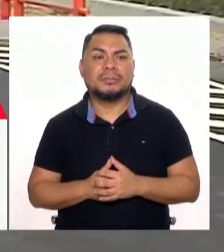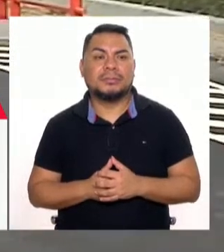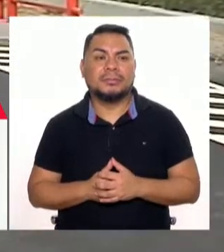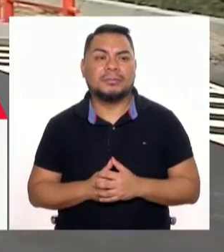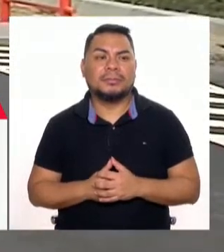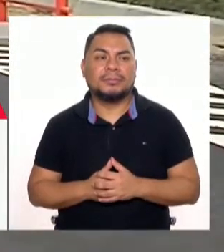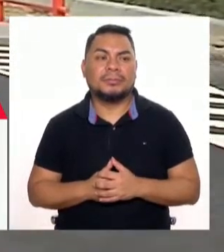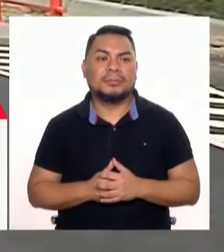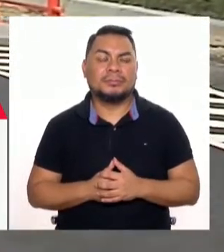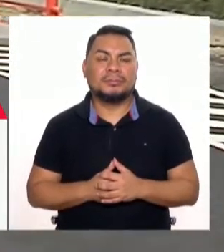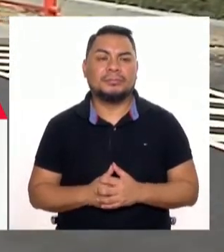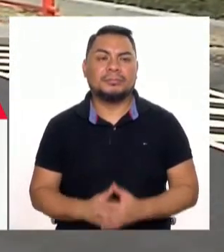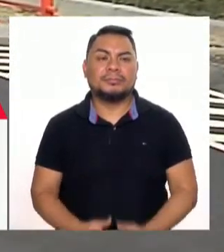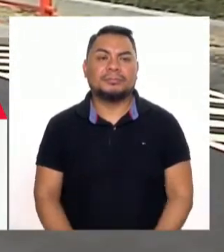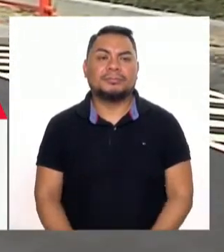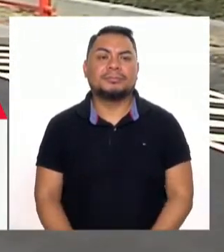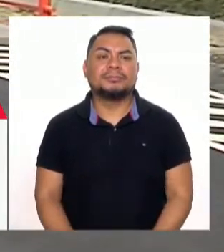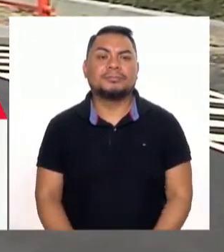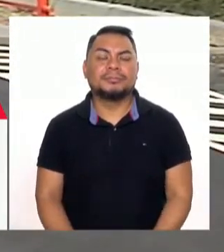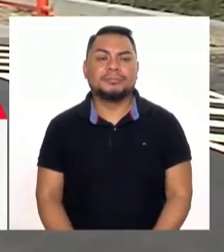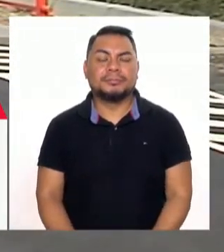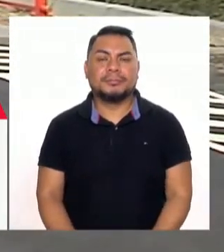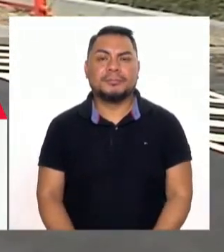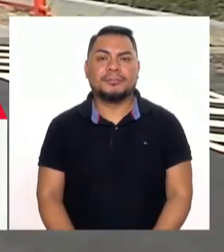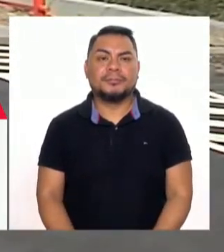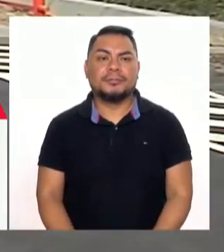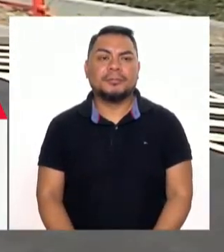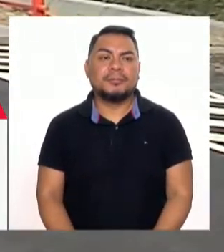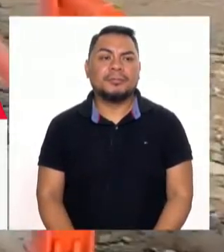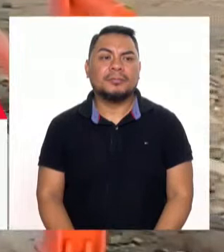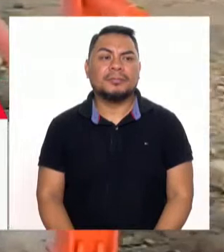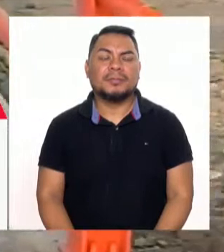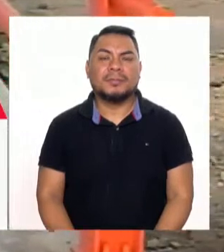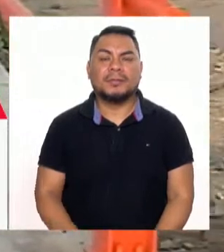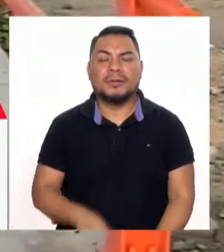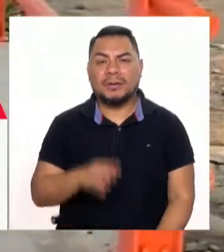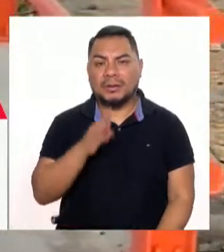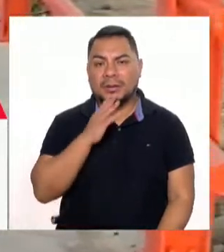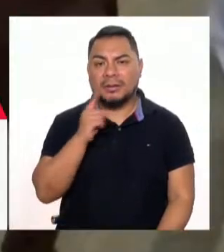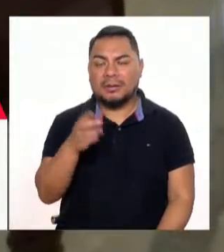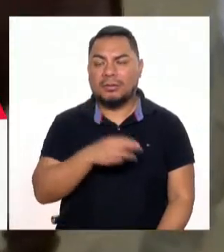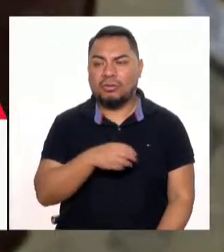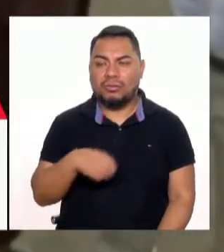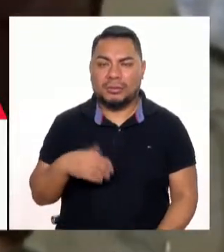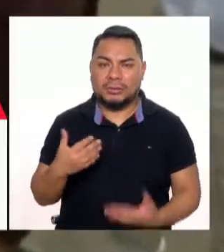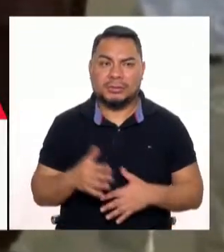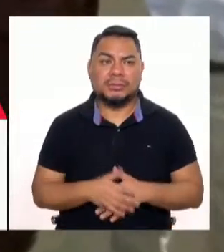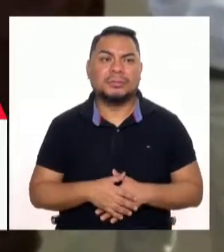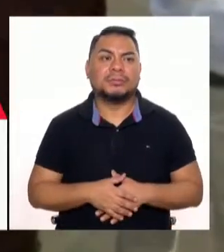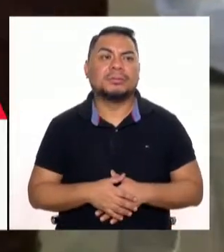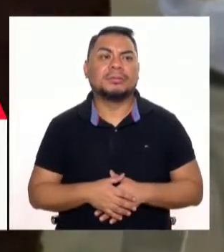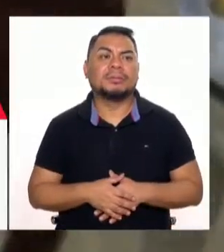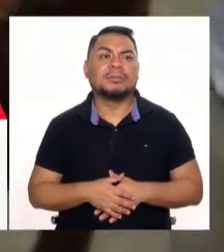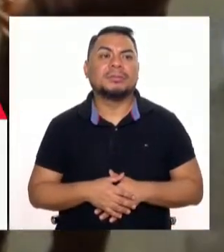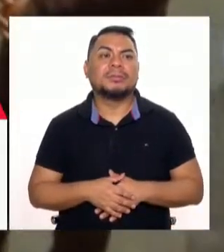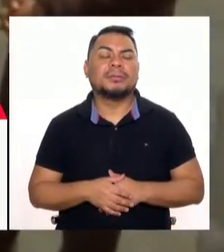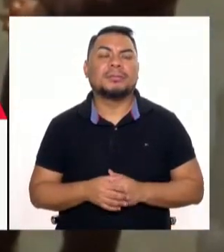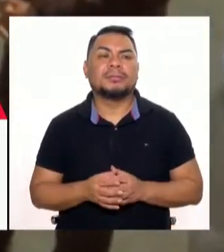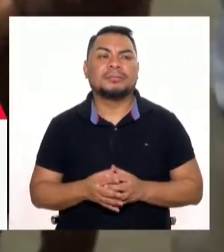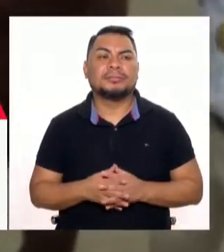hoy escuchamos las palabras de la congresista Medina República del